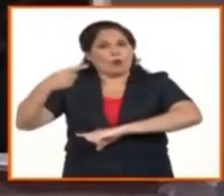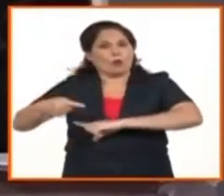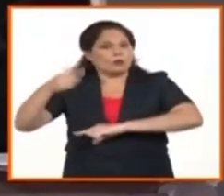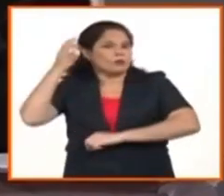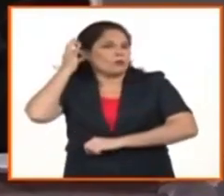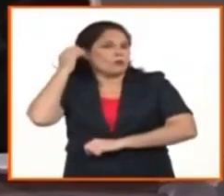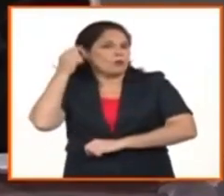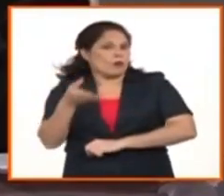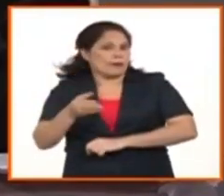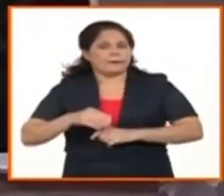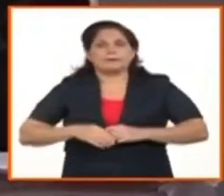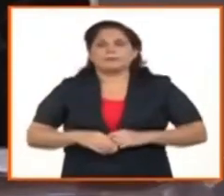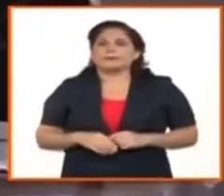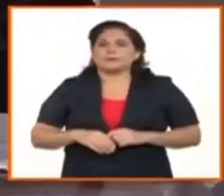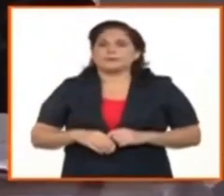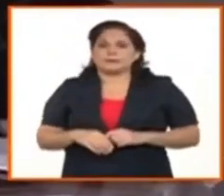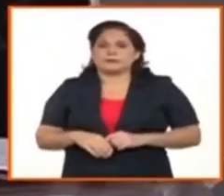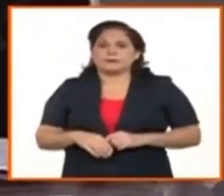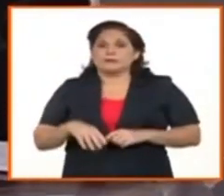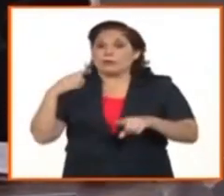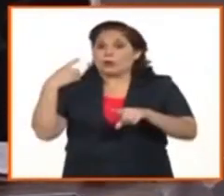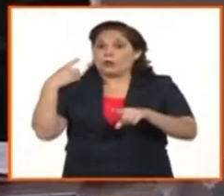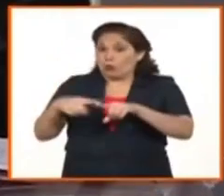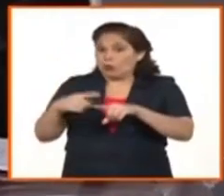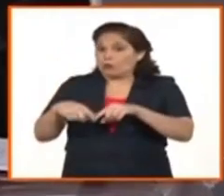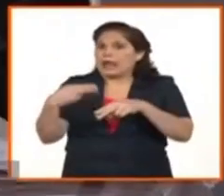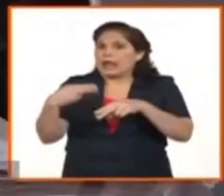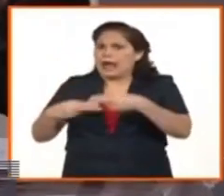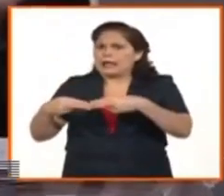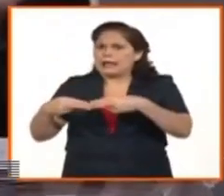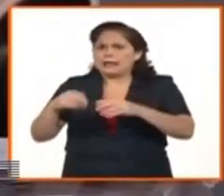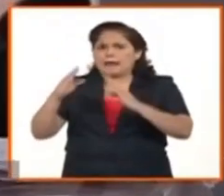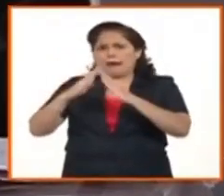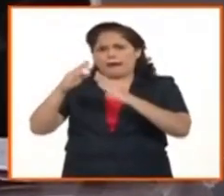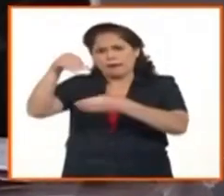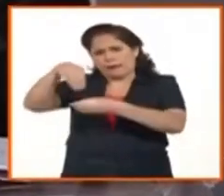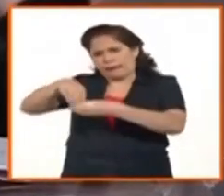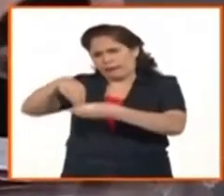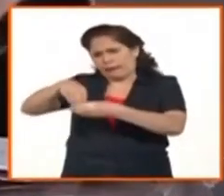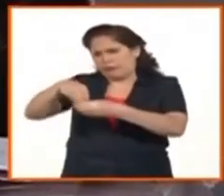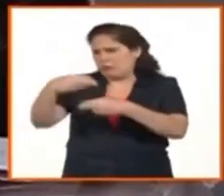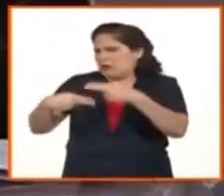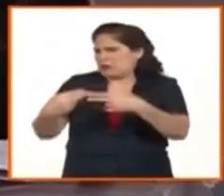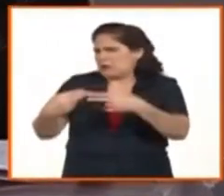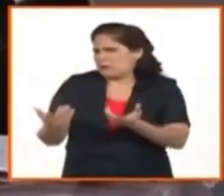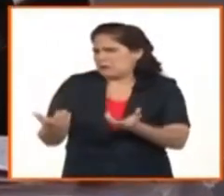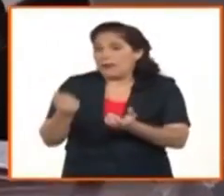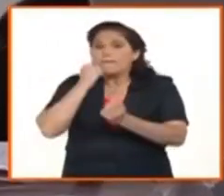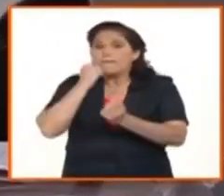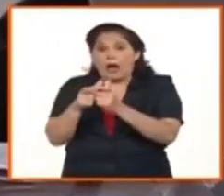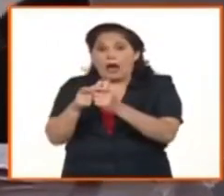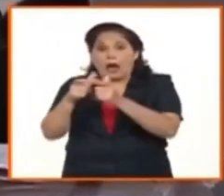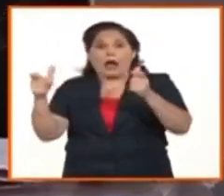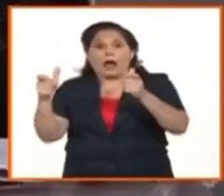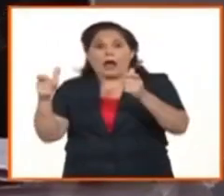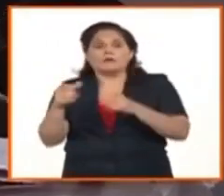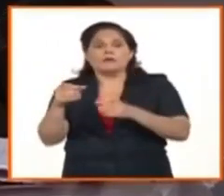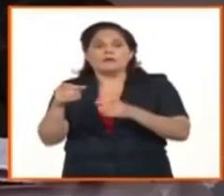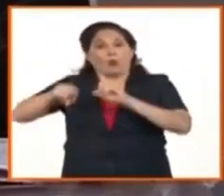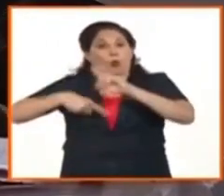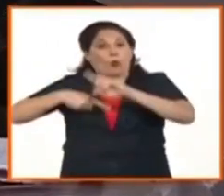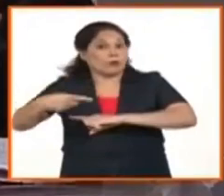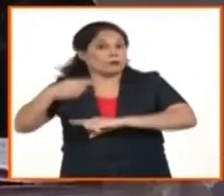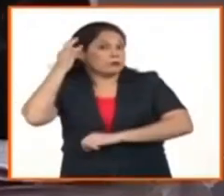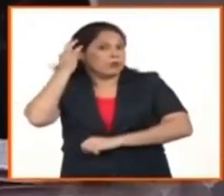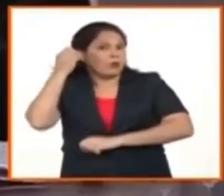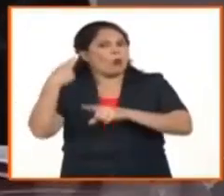y la que se produce en el ámbito del hogar que es un poco más más amplia que la que se produce sólo contra las mujeres porque hay